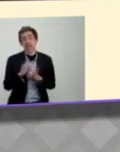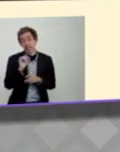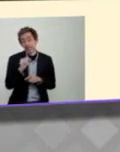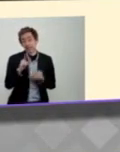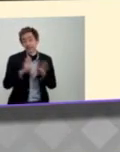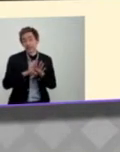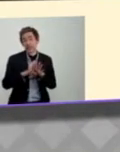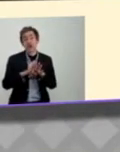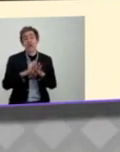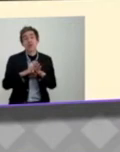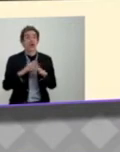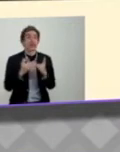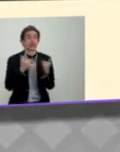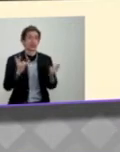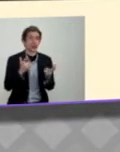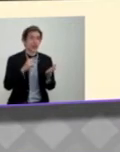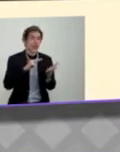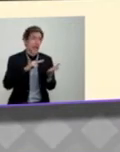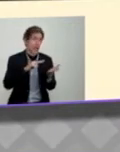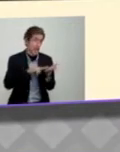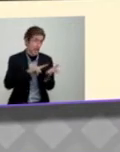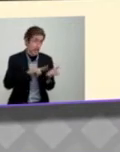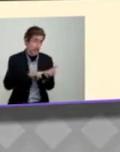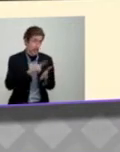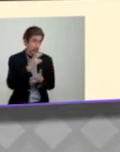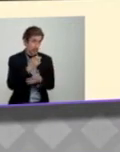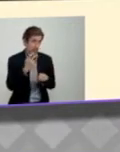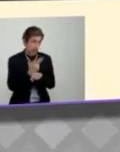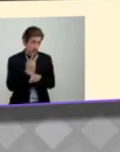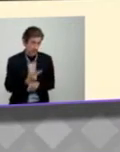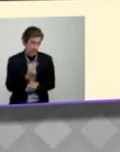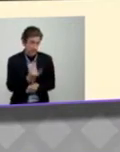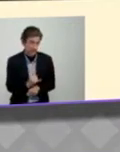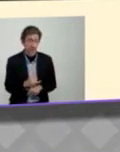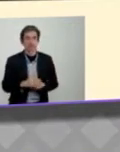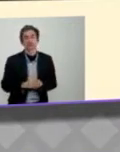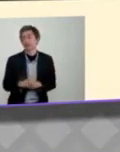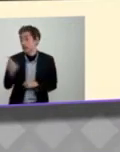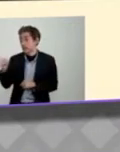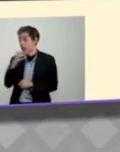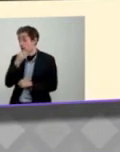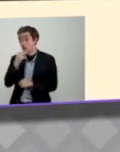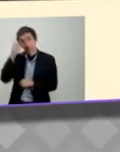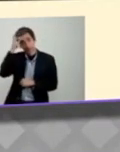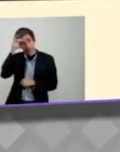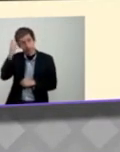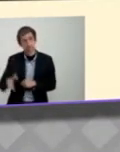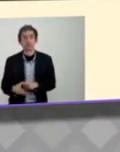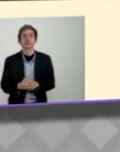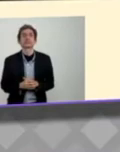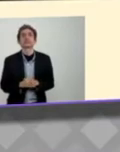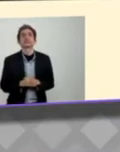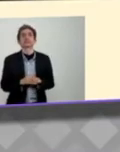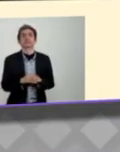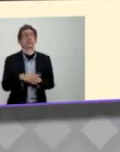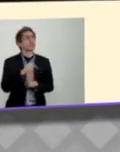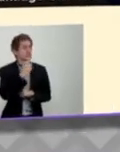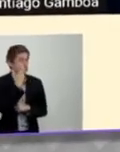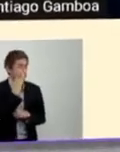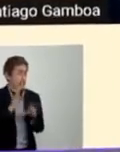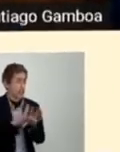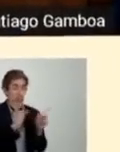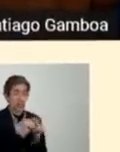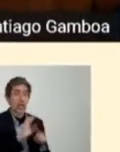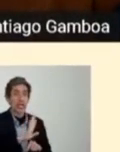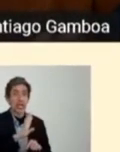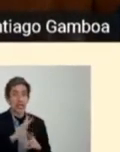era malvado, porque era inteligente, por eso claro. Era malvado, muy inteligente, así gran que, novelista. Bien. Quiero cerrar, supongo que estamos sobre